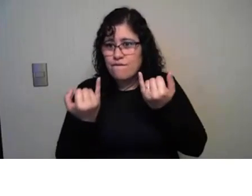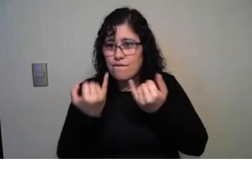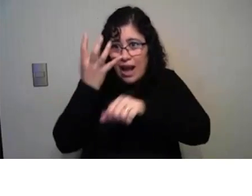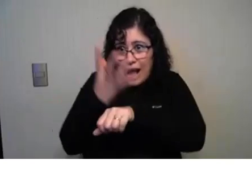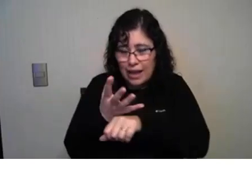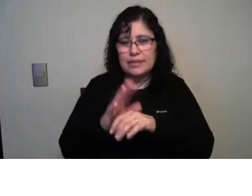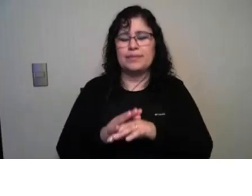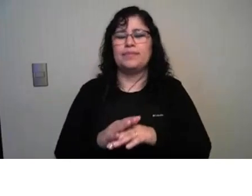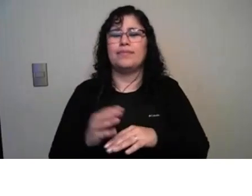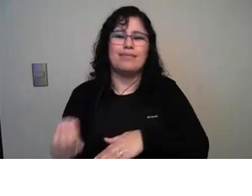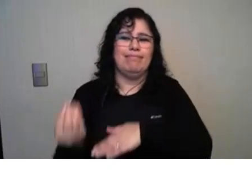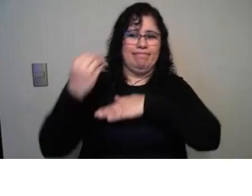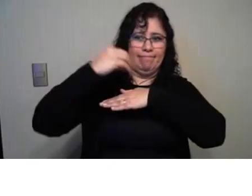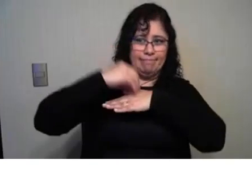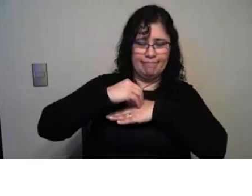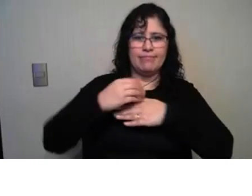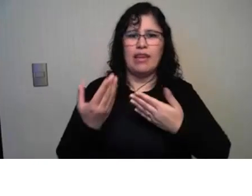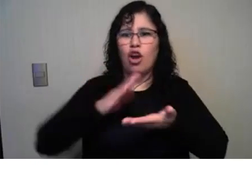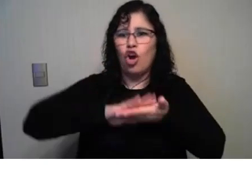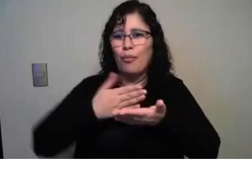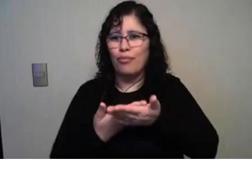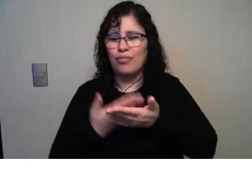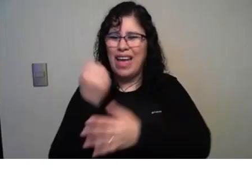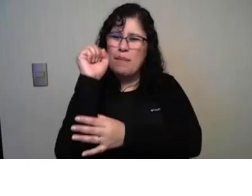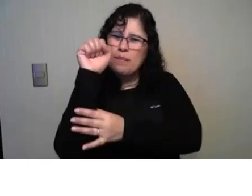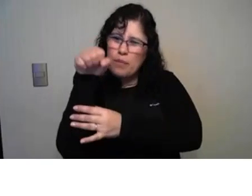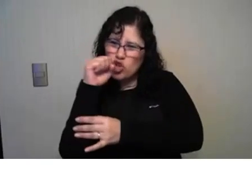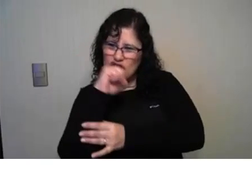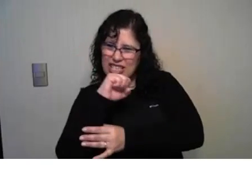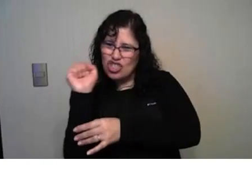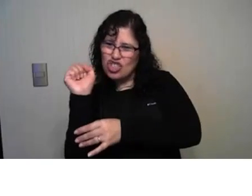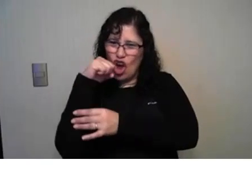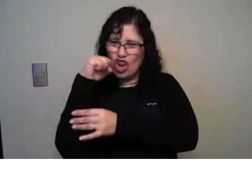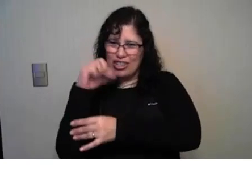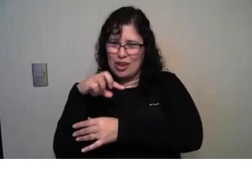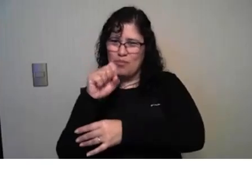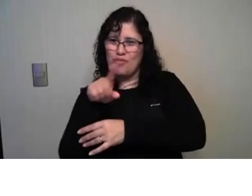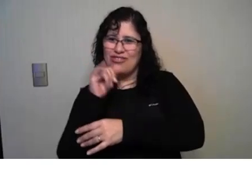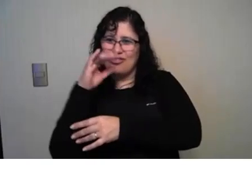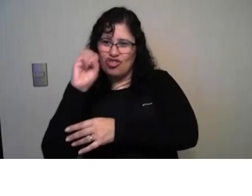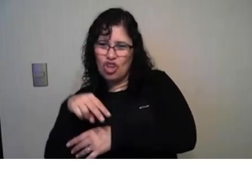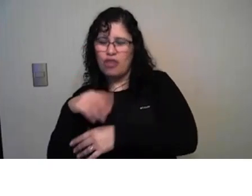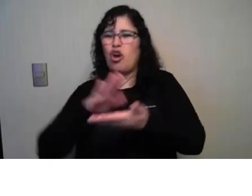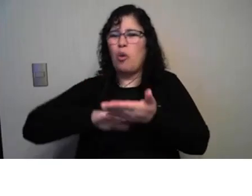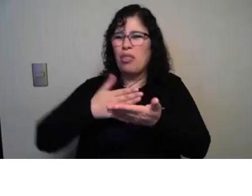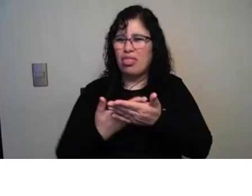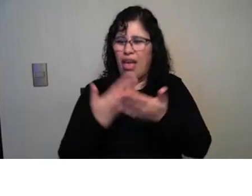informar de la posición y movimiento de estos segmentos corporales.